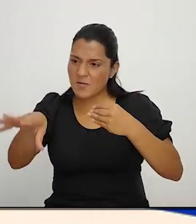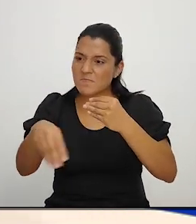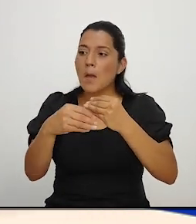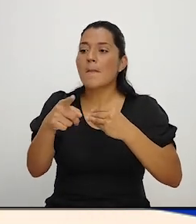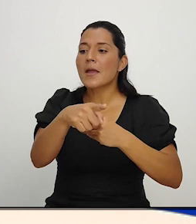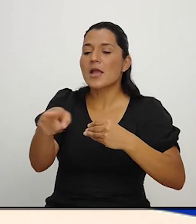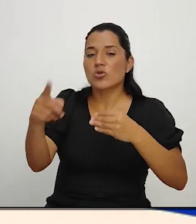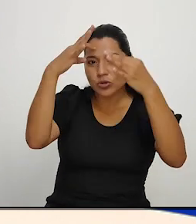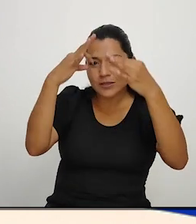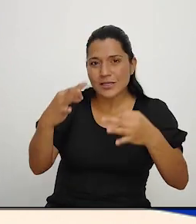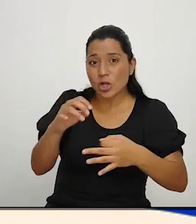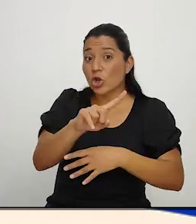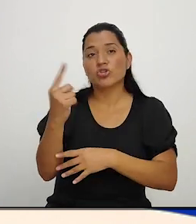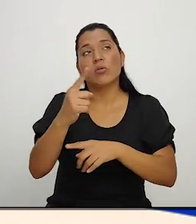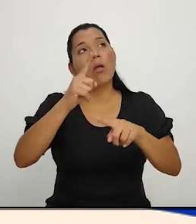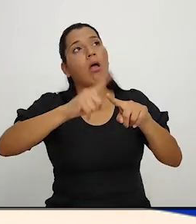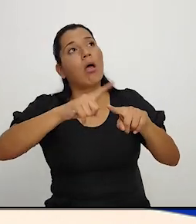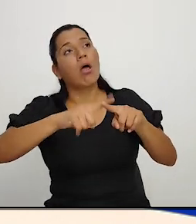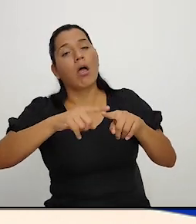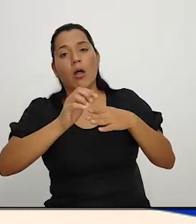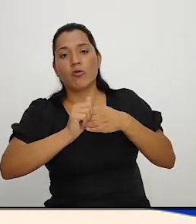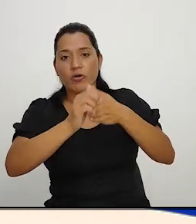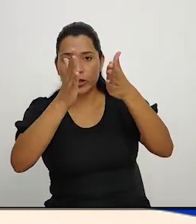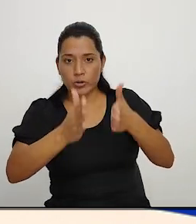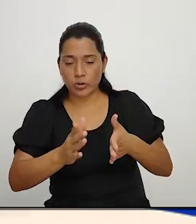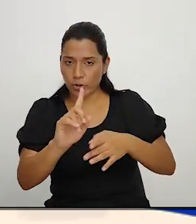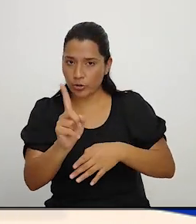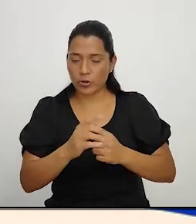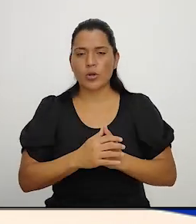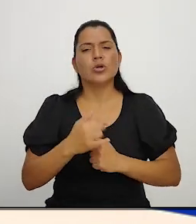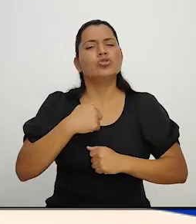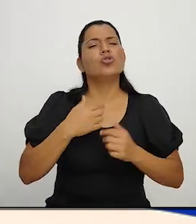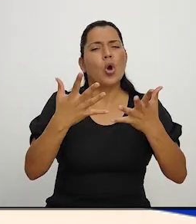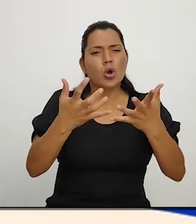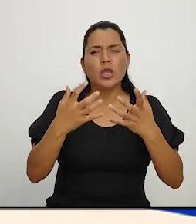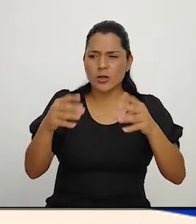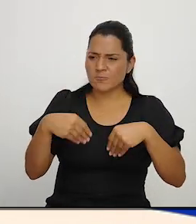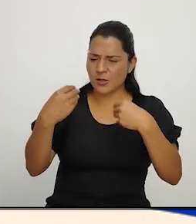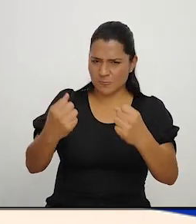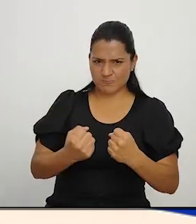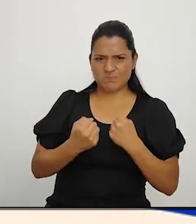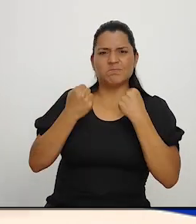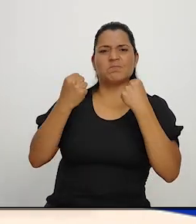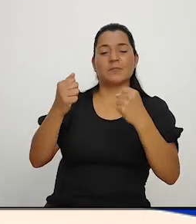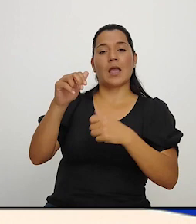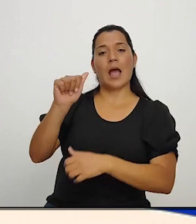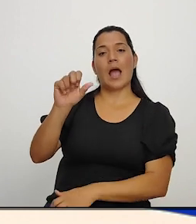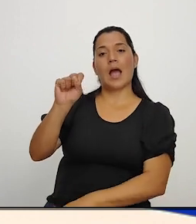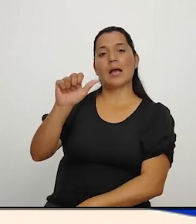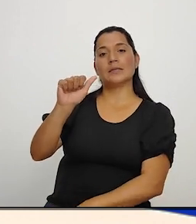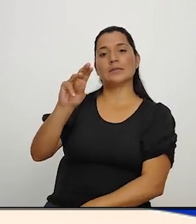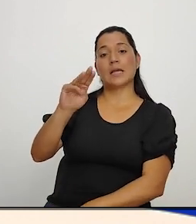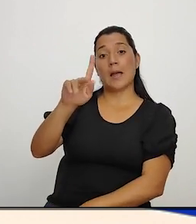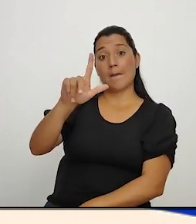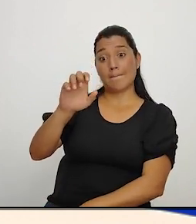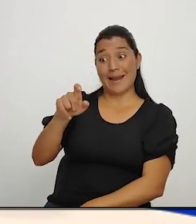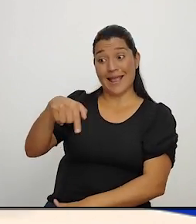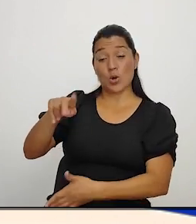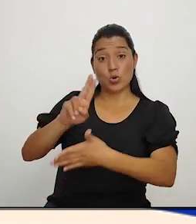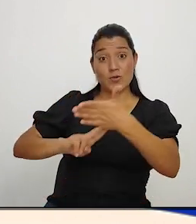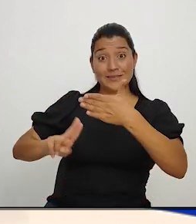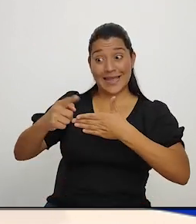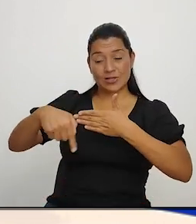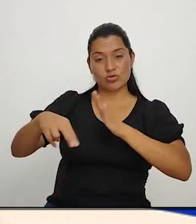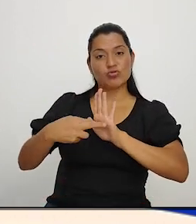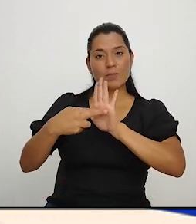depender siempre de la rectoría quiero empoderar a la asamblea Universitaria representativa para que